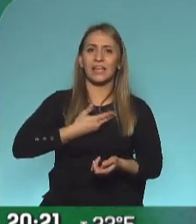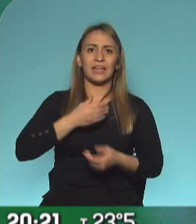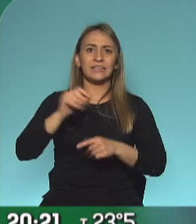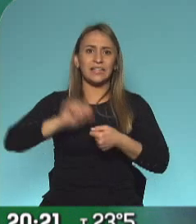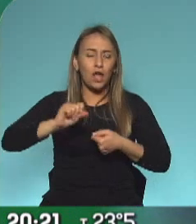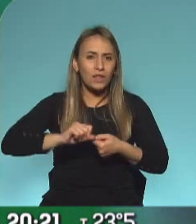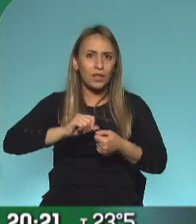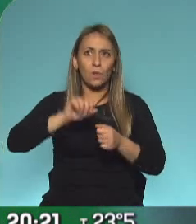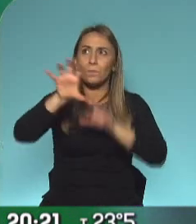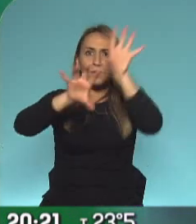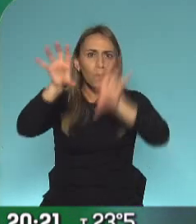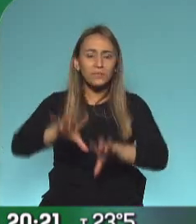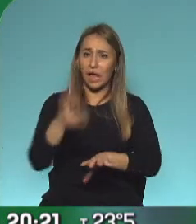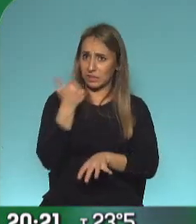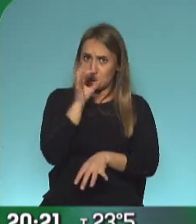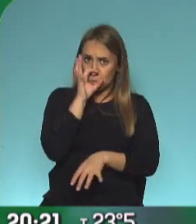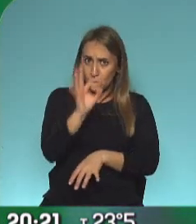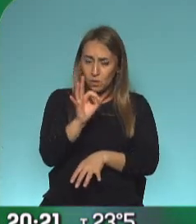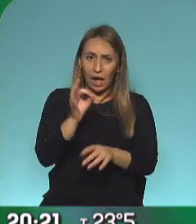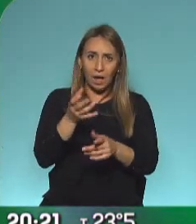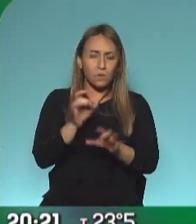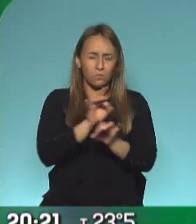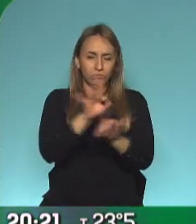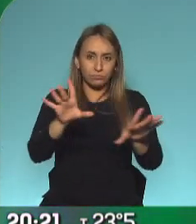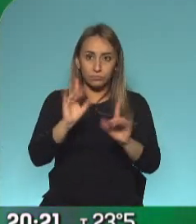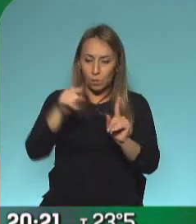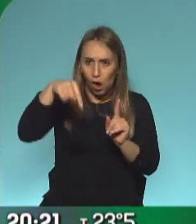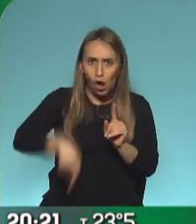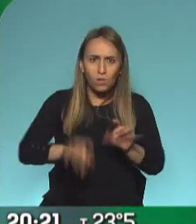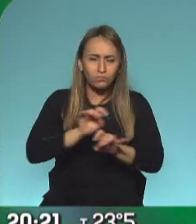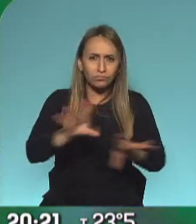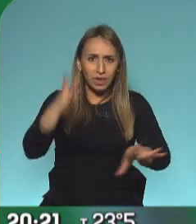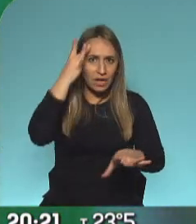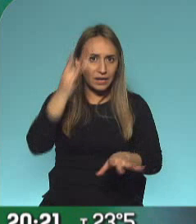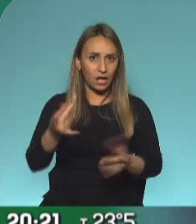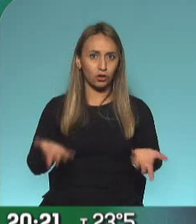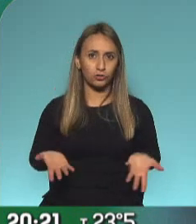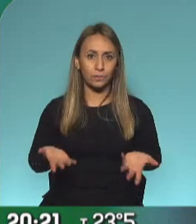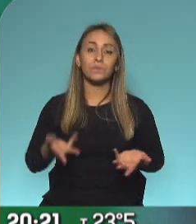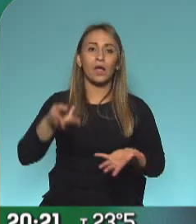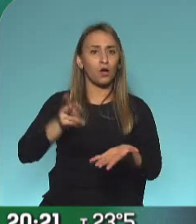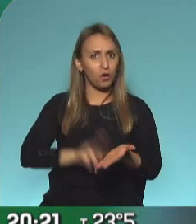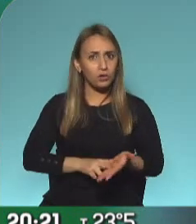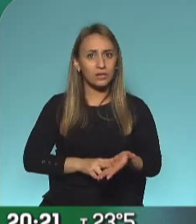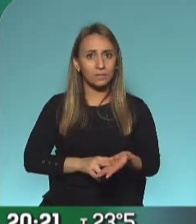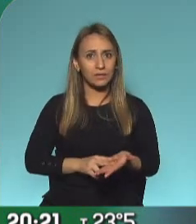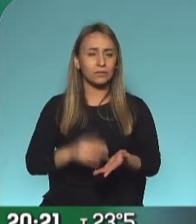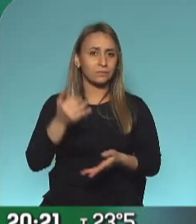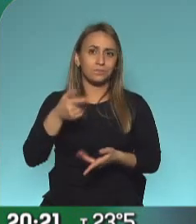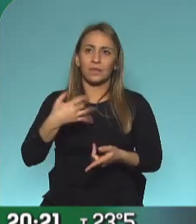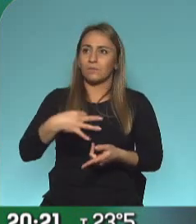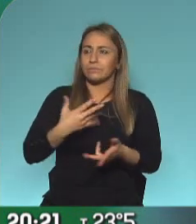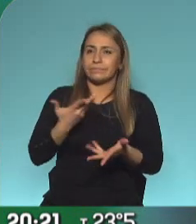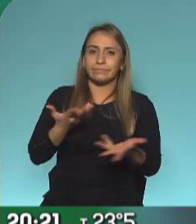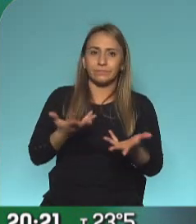provincias donde nunca se habían dado la cantidad de casos que han reportado hoy. Nuevamente, ya tenemos que hablar